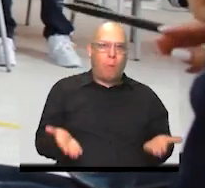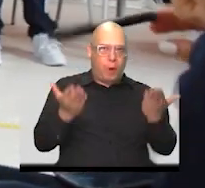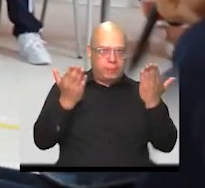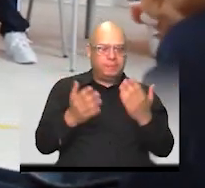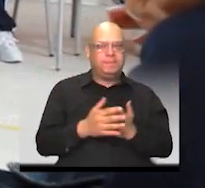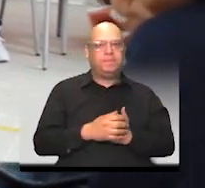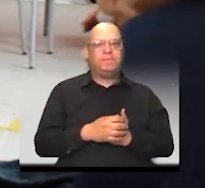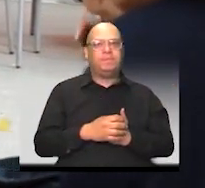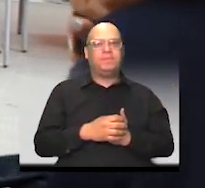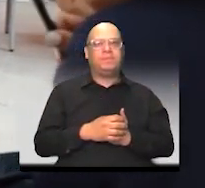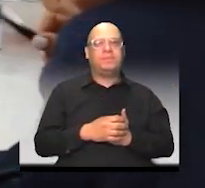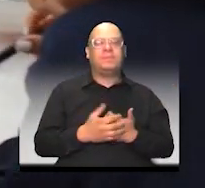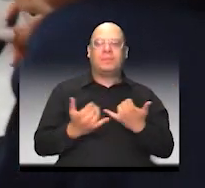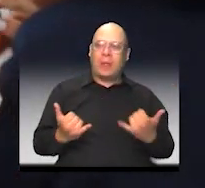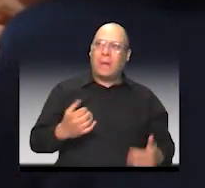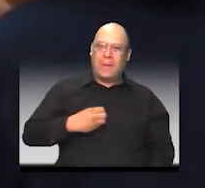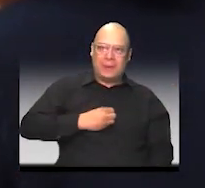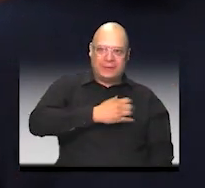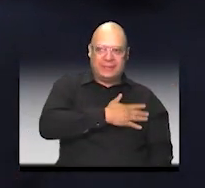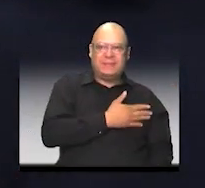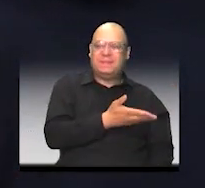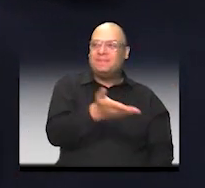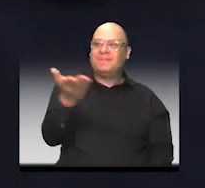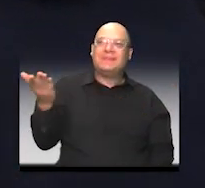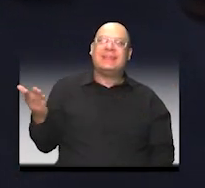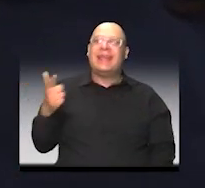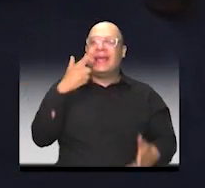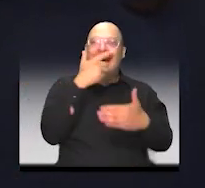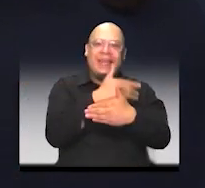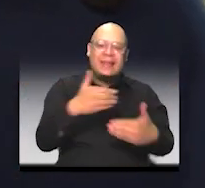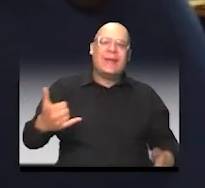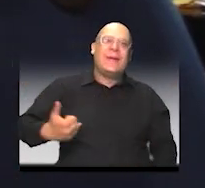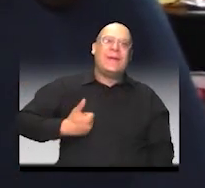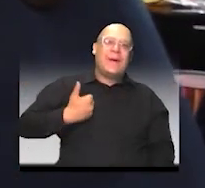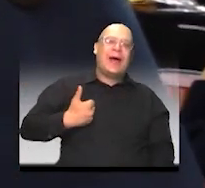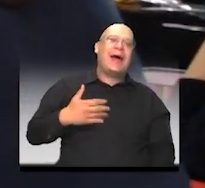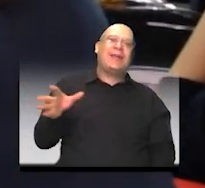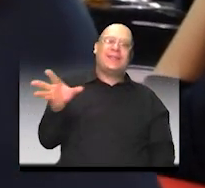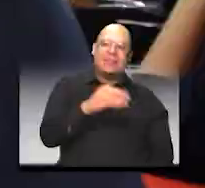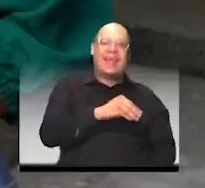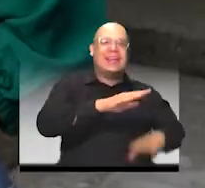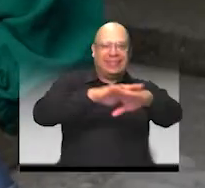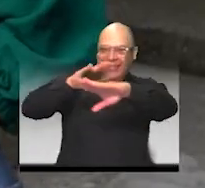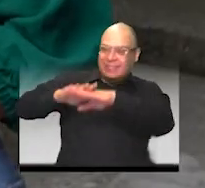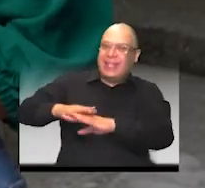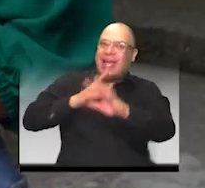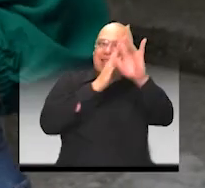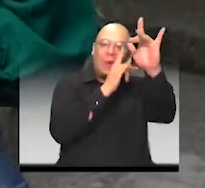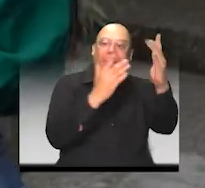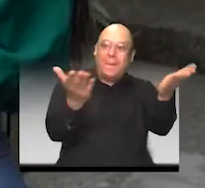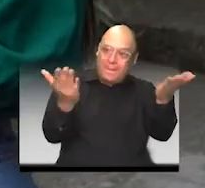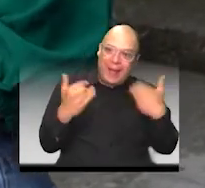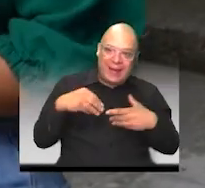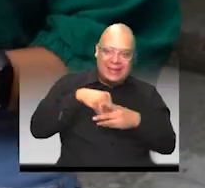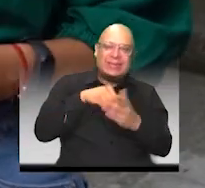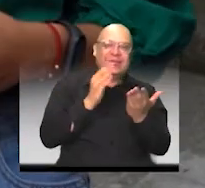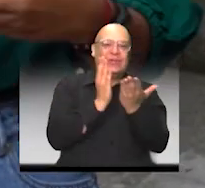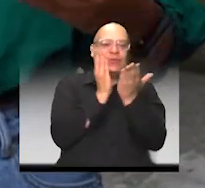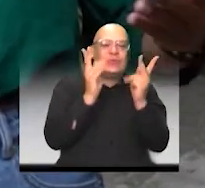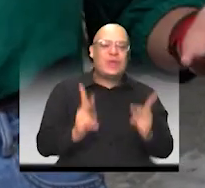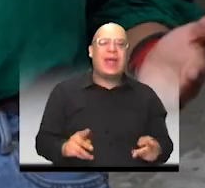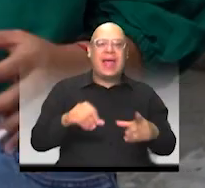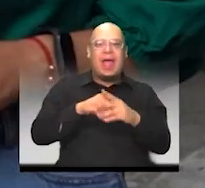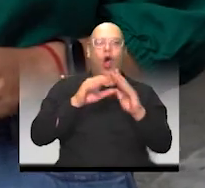y aprovechemos esta oportunidad para invitar a los niños, niñas y adolescentes de nuestra ciudad de Itagüí para que estudien en tu institución o